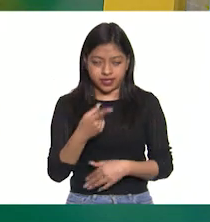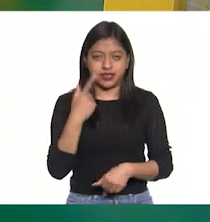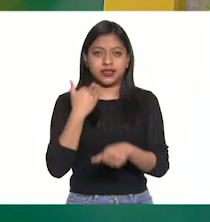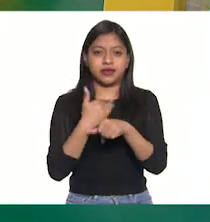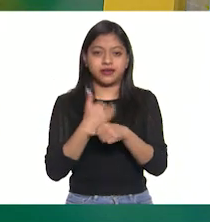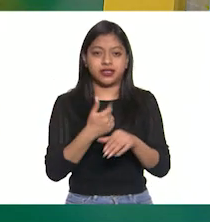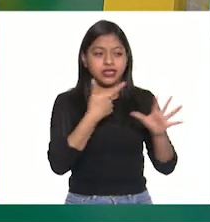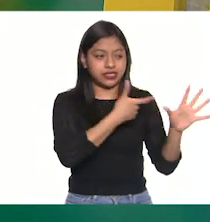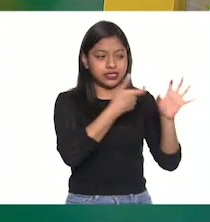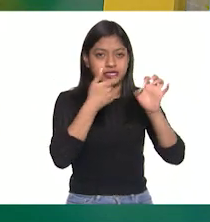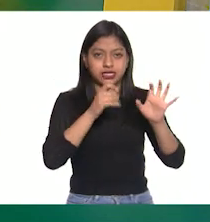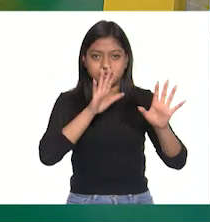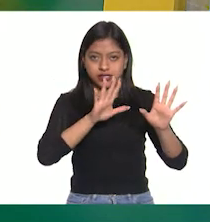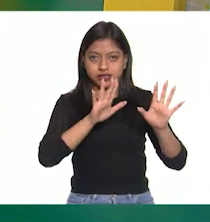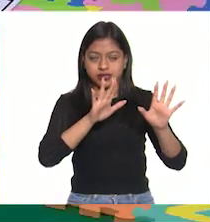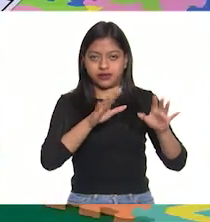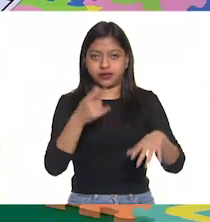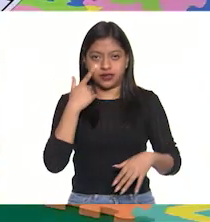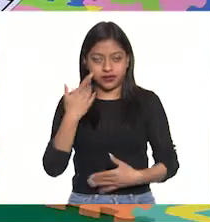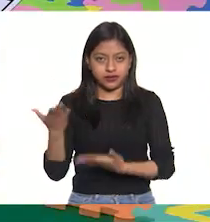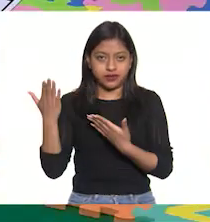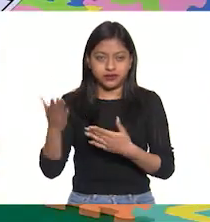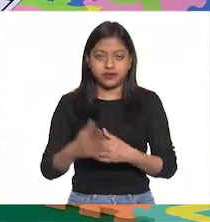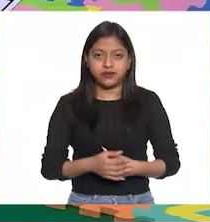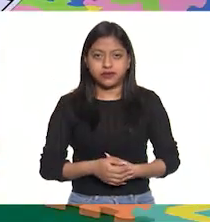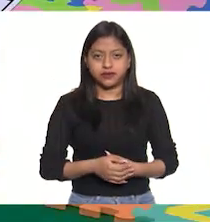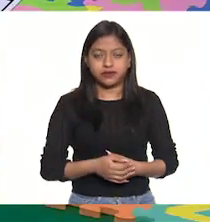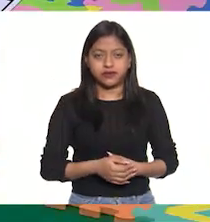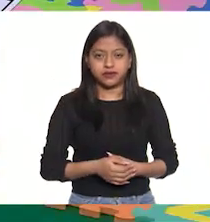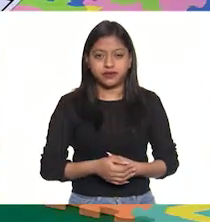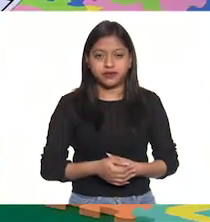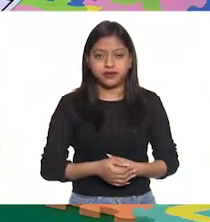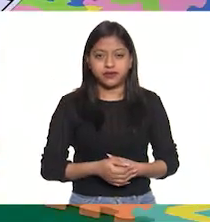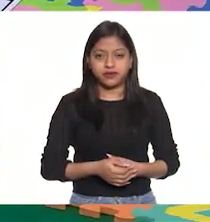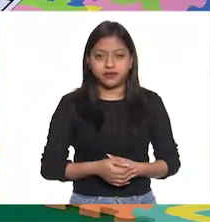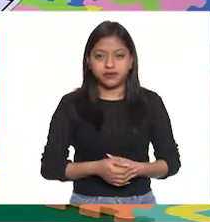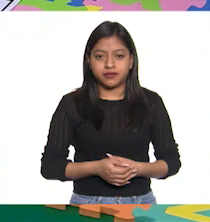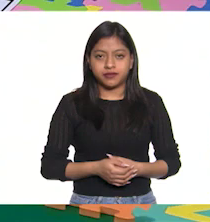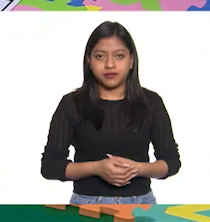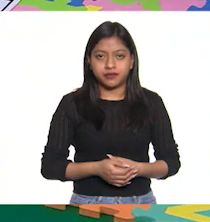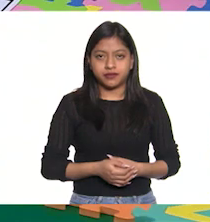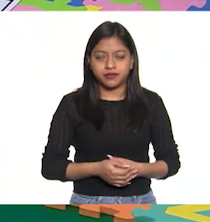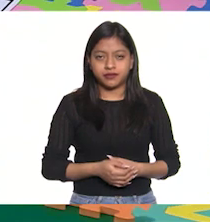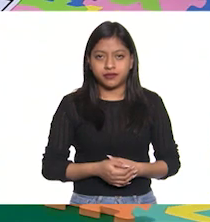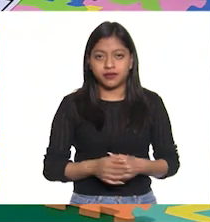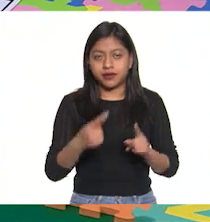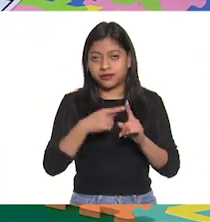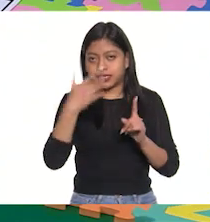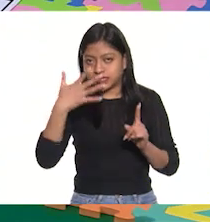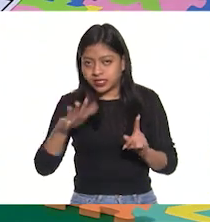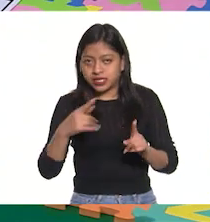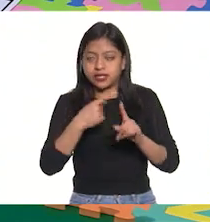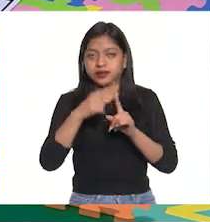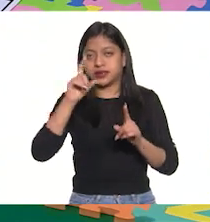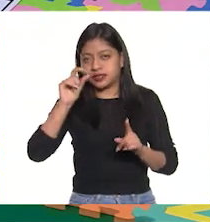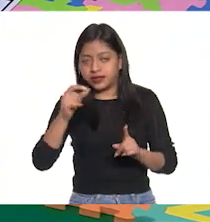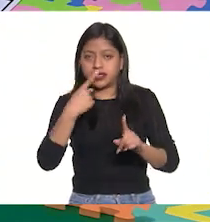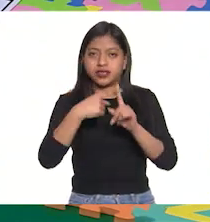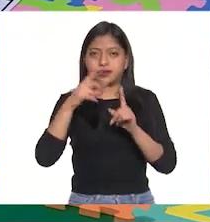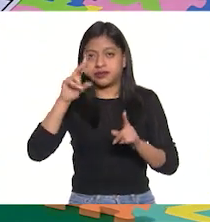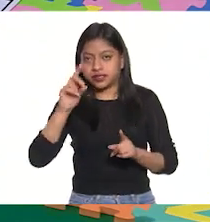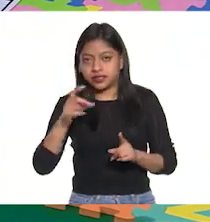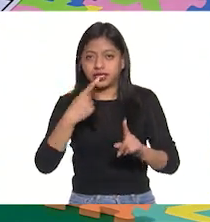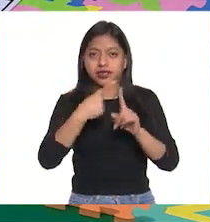750, aquí está. Aquí lo tenemos. Y entonces vamos a contar. 10, 20, 30,